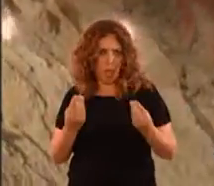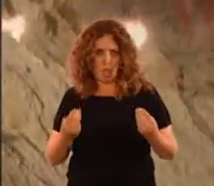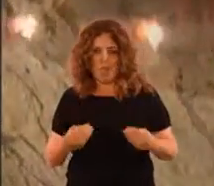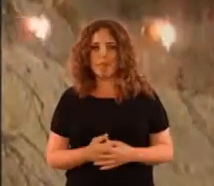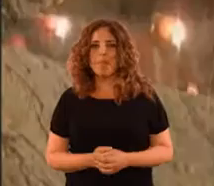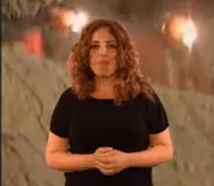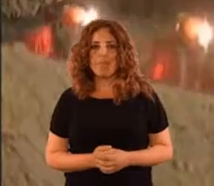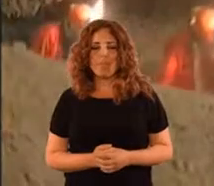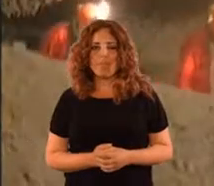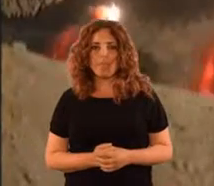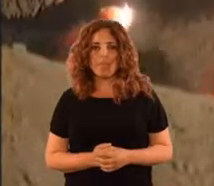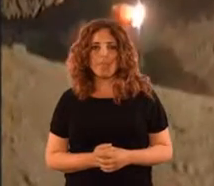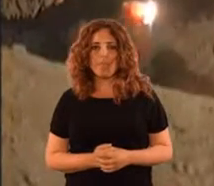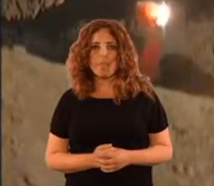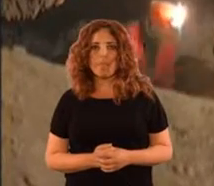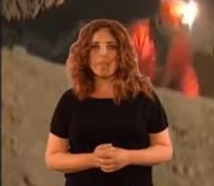superficie.